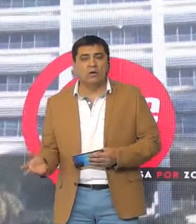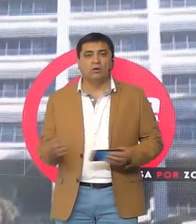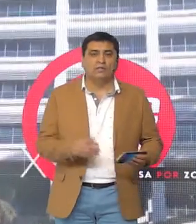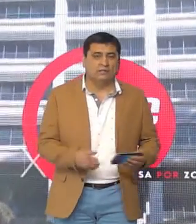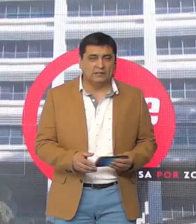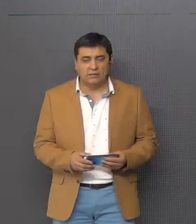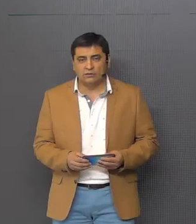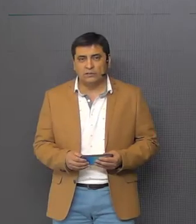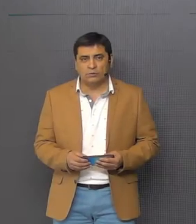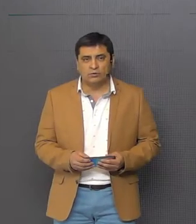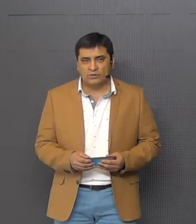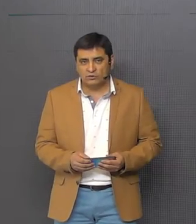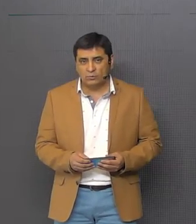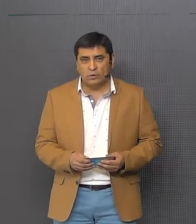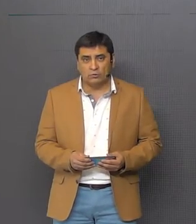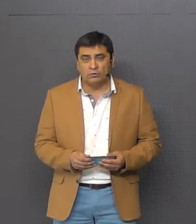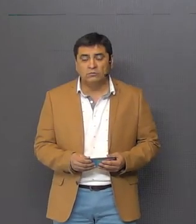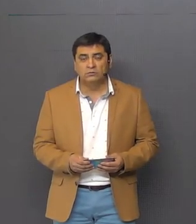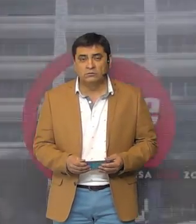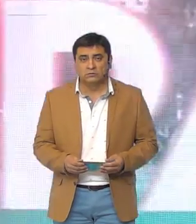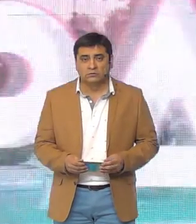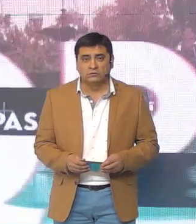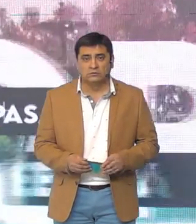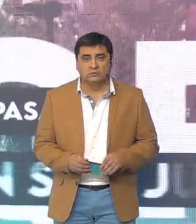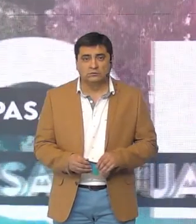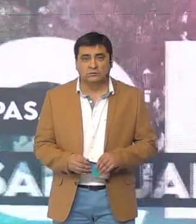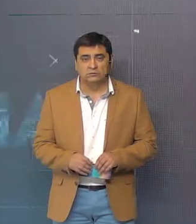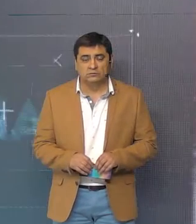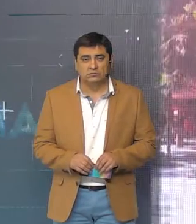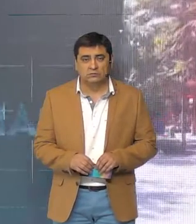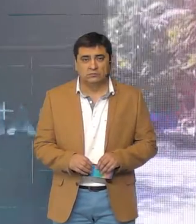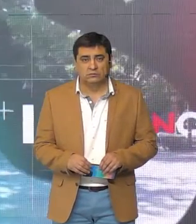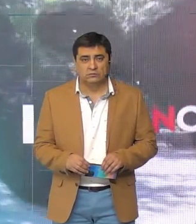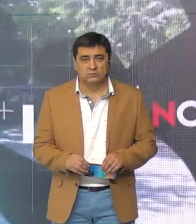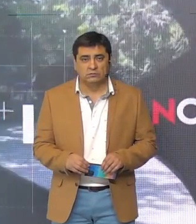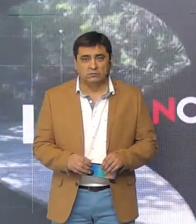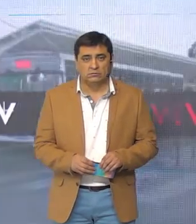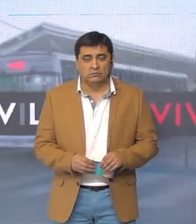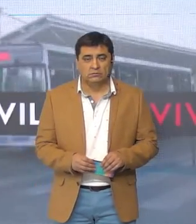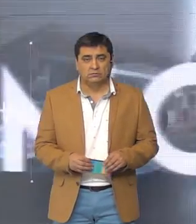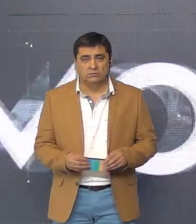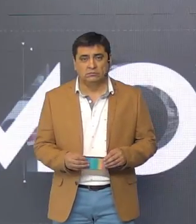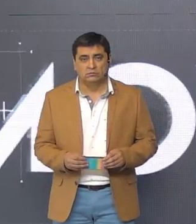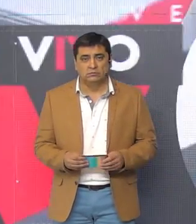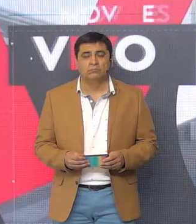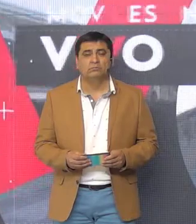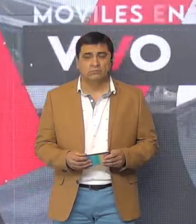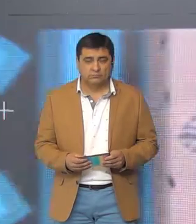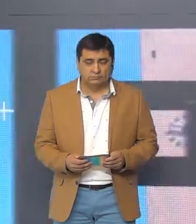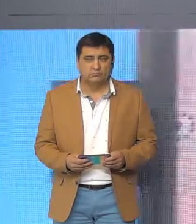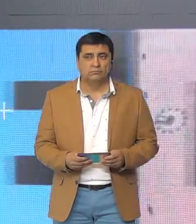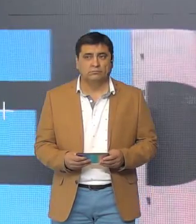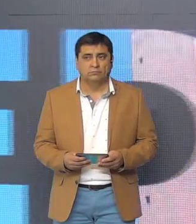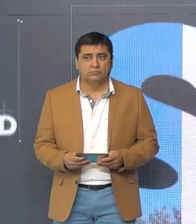prolongado el año anterior, porque no había sido aprobado, ¿no? Sí, exacto, sí. El año 22 no, se rechazó el presupuesto del